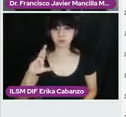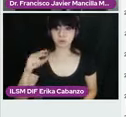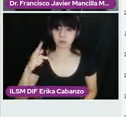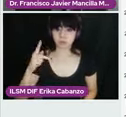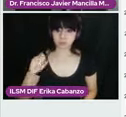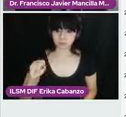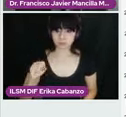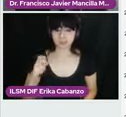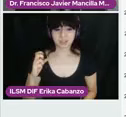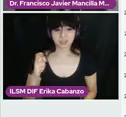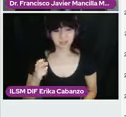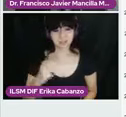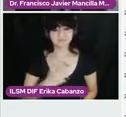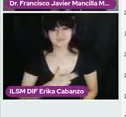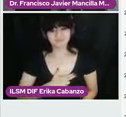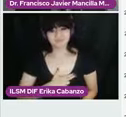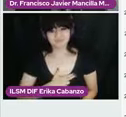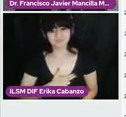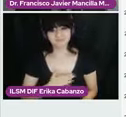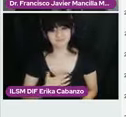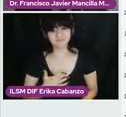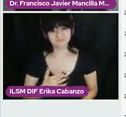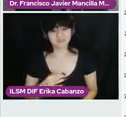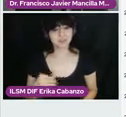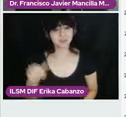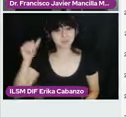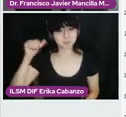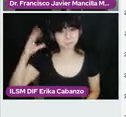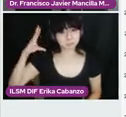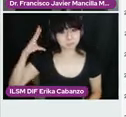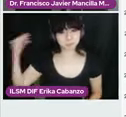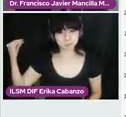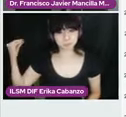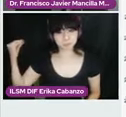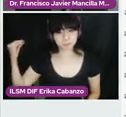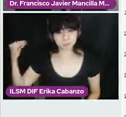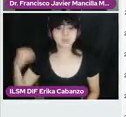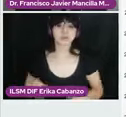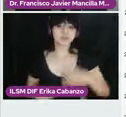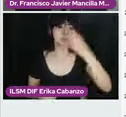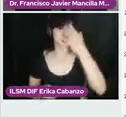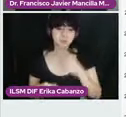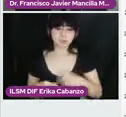tipo de lesiones donde va pérdida auditiva, zumbido y debilidad facial.